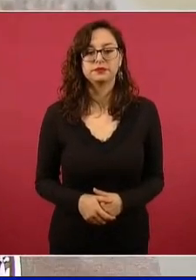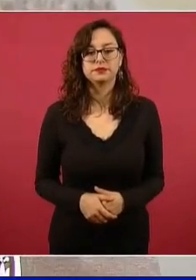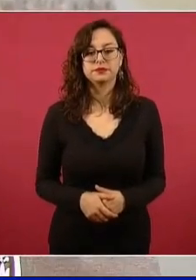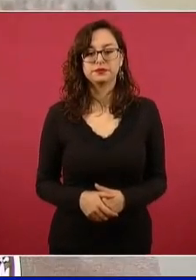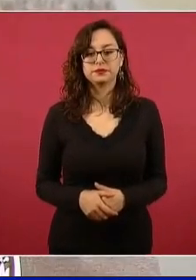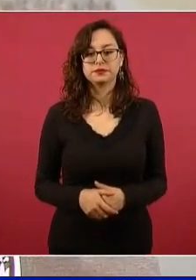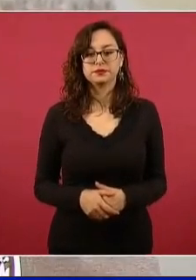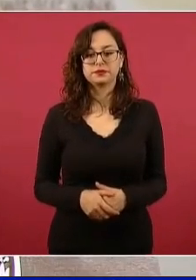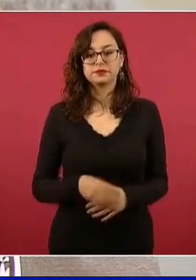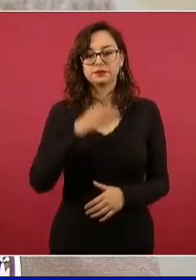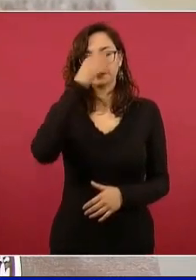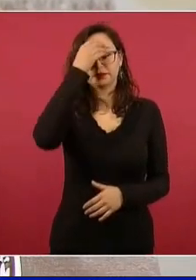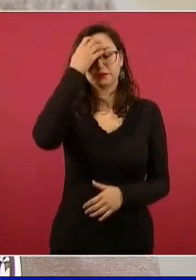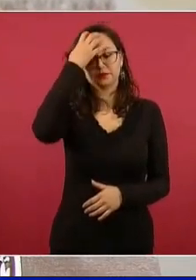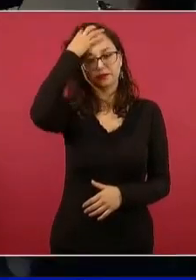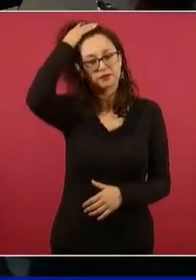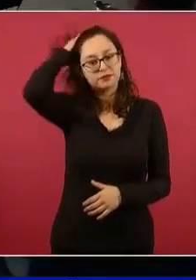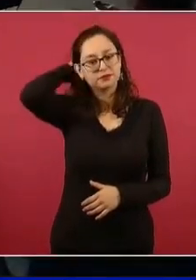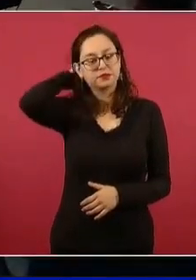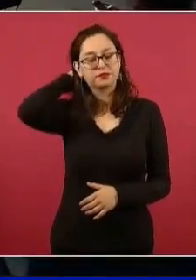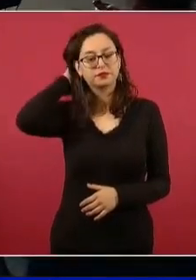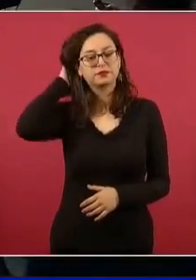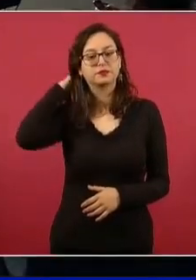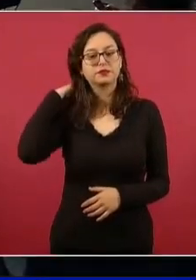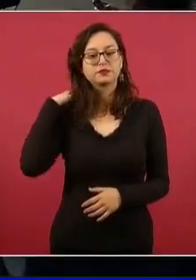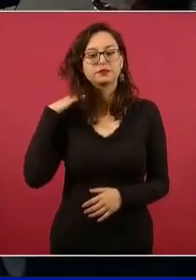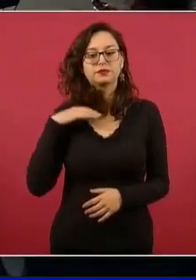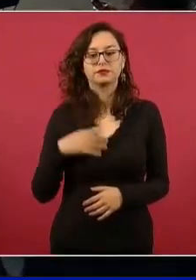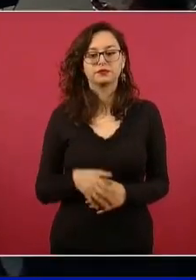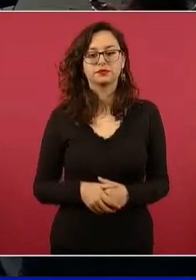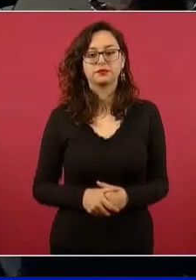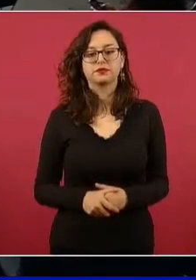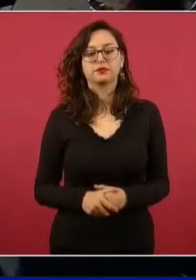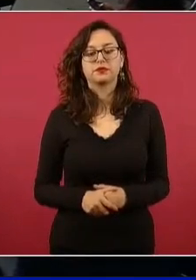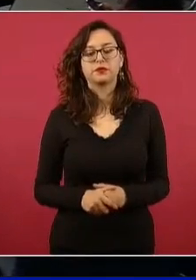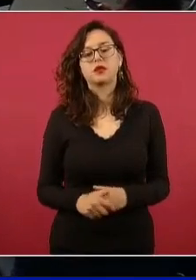En basificación, esto es muy importante,